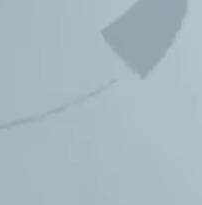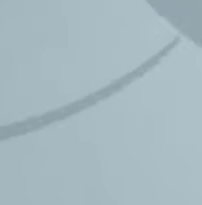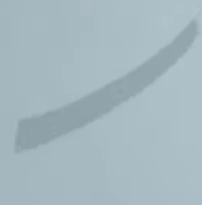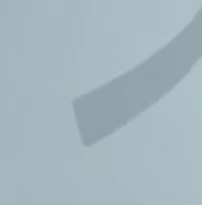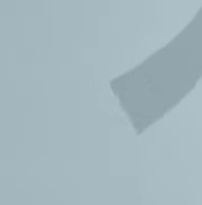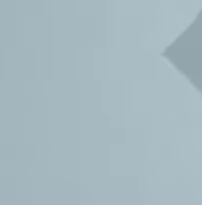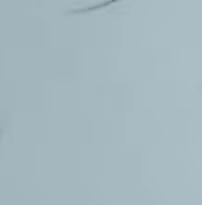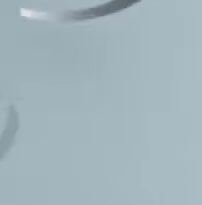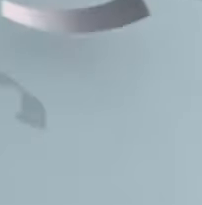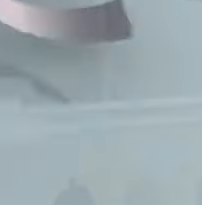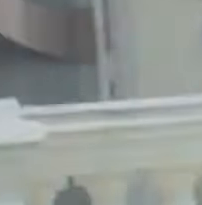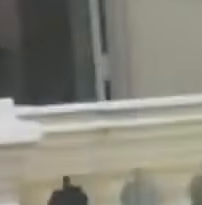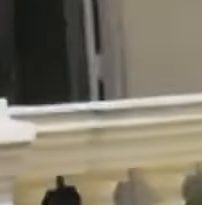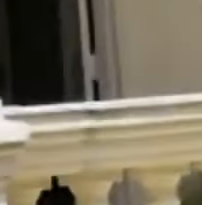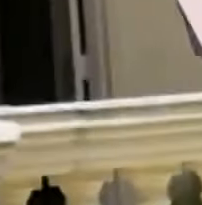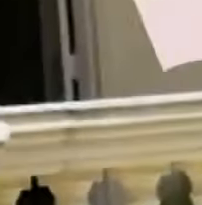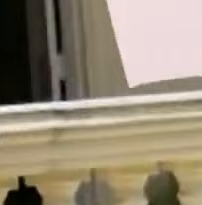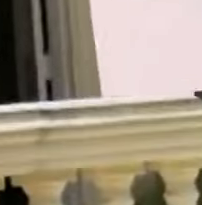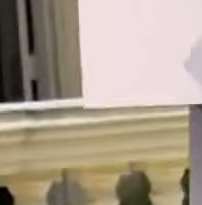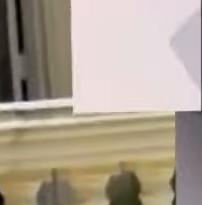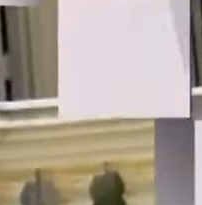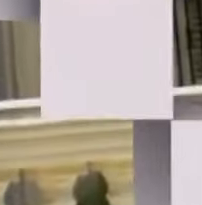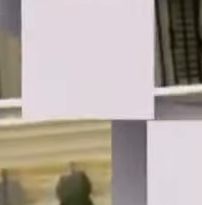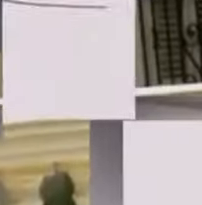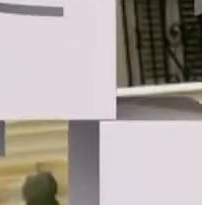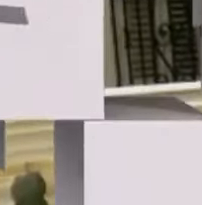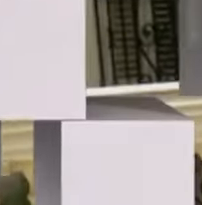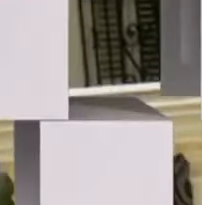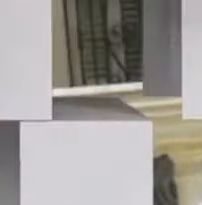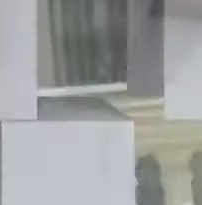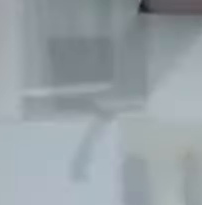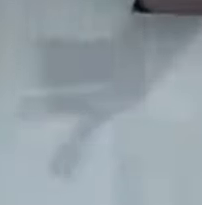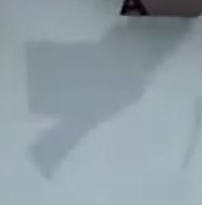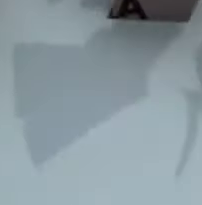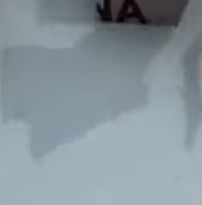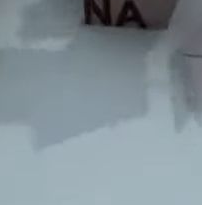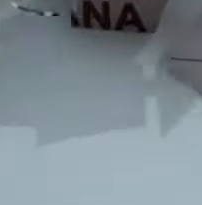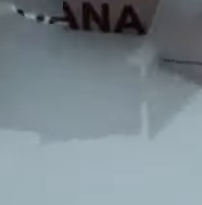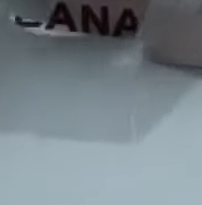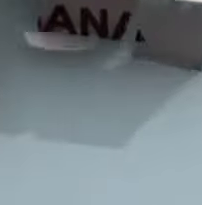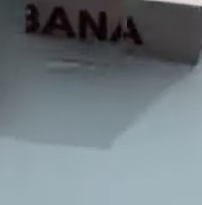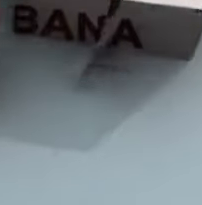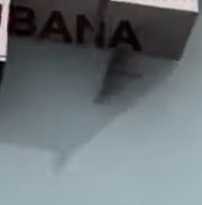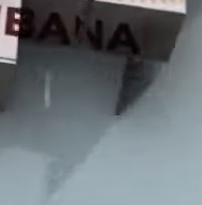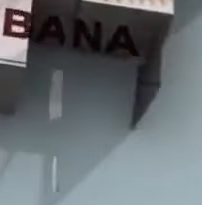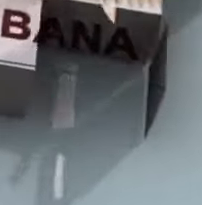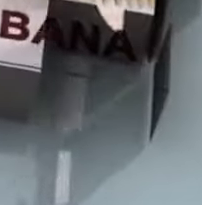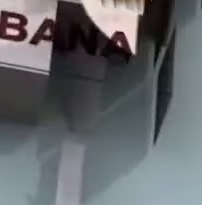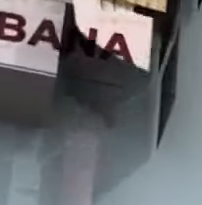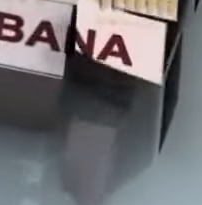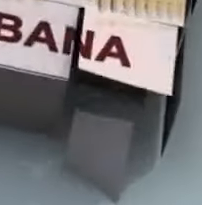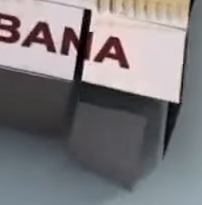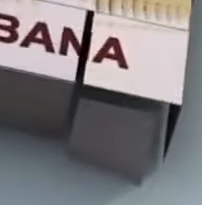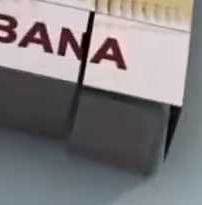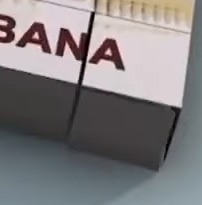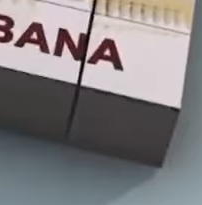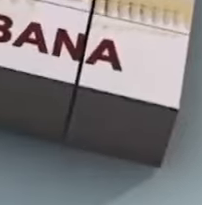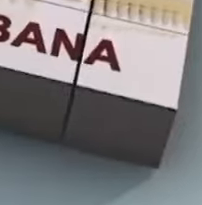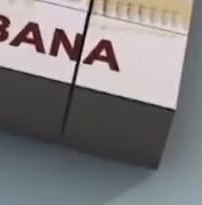investigativa centro de investigaciones psicológicas y sociológicas pensando la sociedad cubana